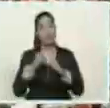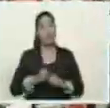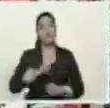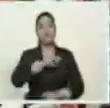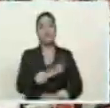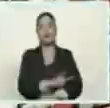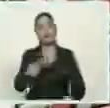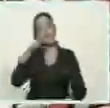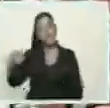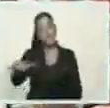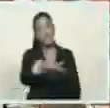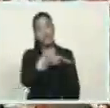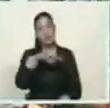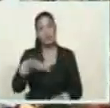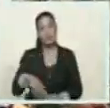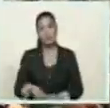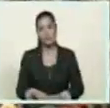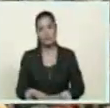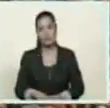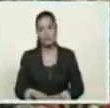intacta del pueblo